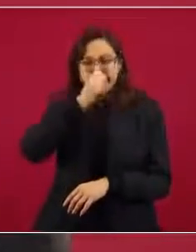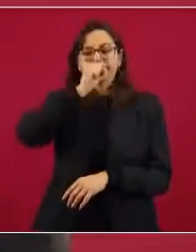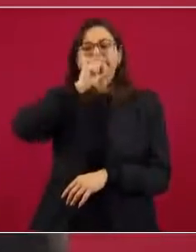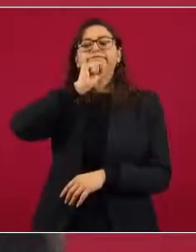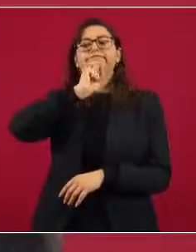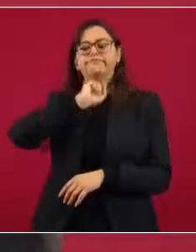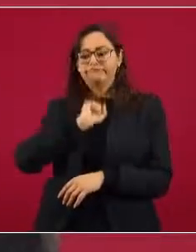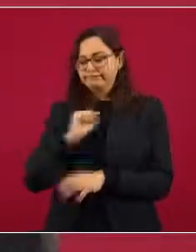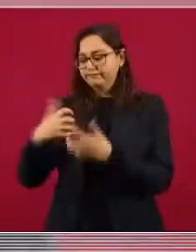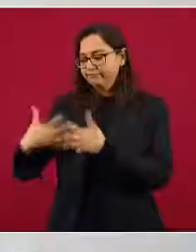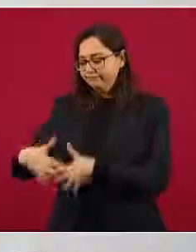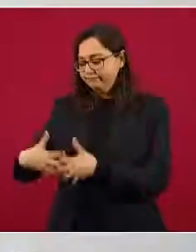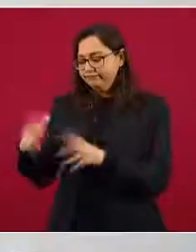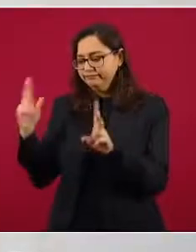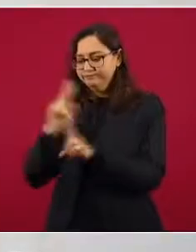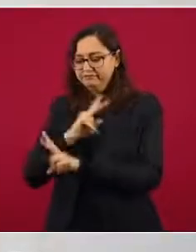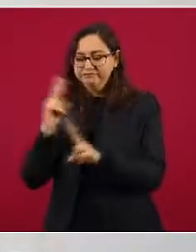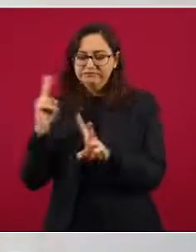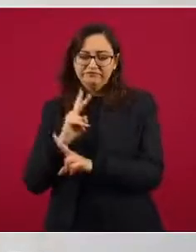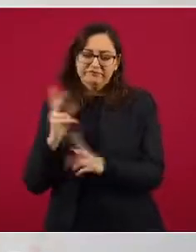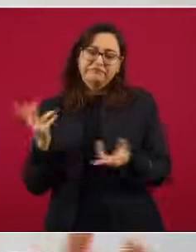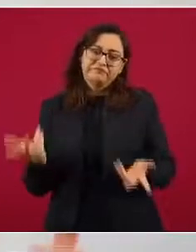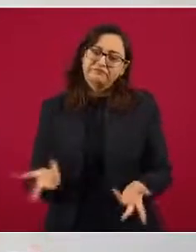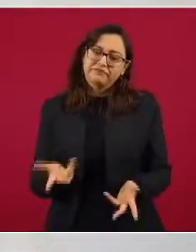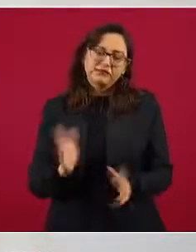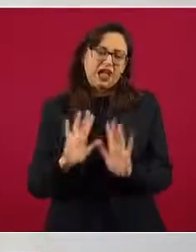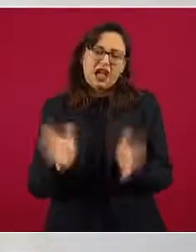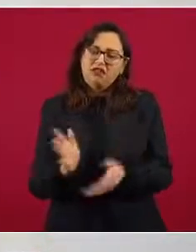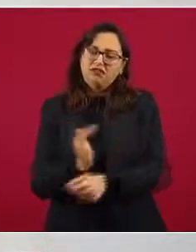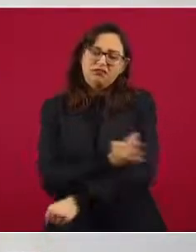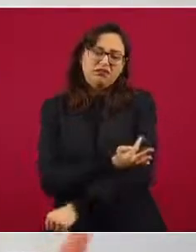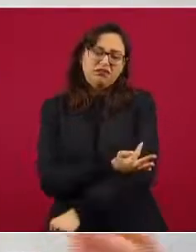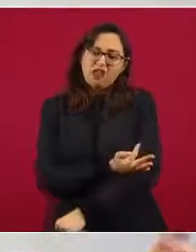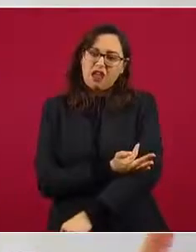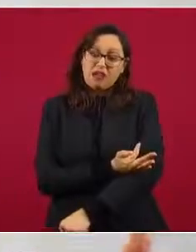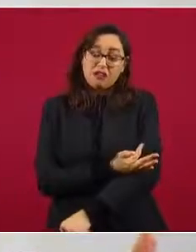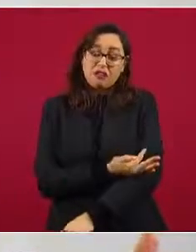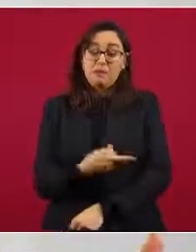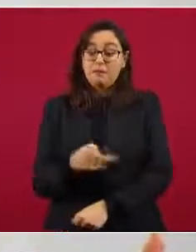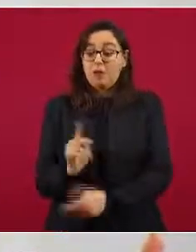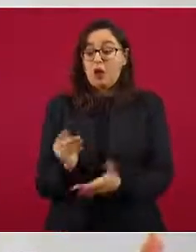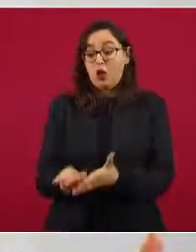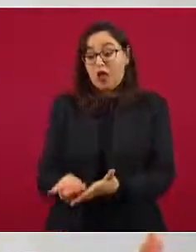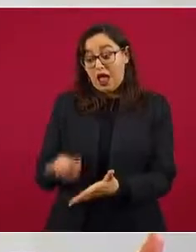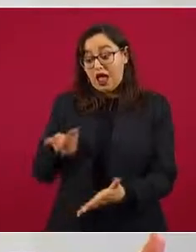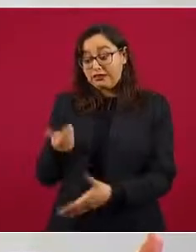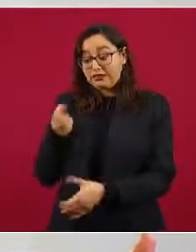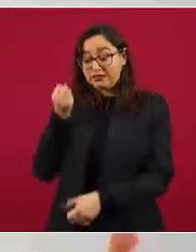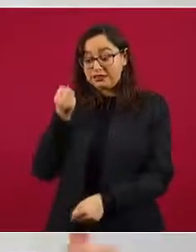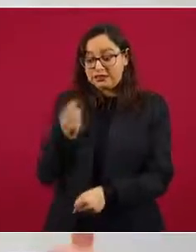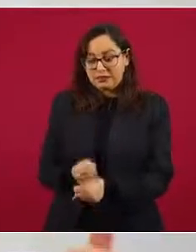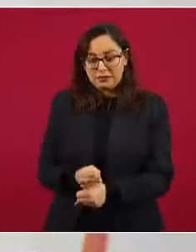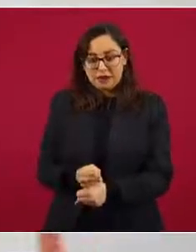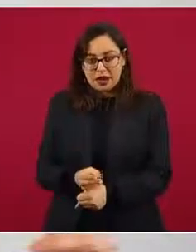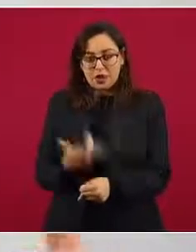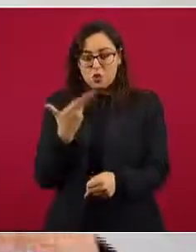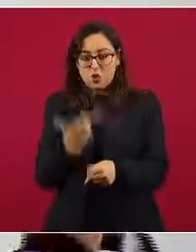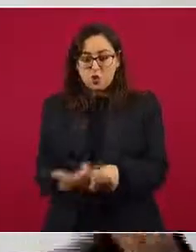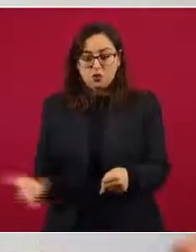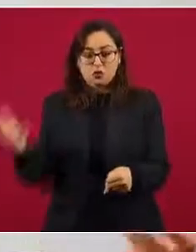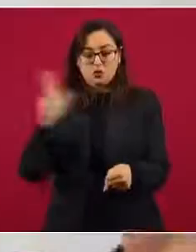menos posibilidades de lograr una mejoría. Mientras que si acuden más tempranamente a los hospitales, todavía